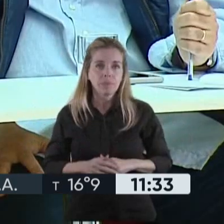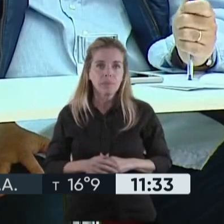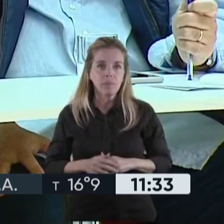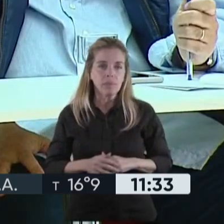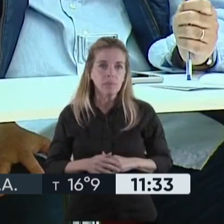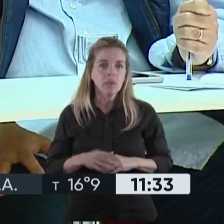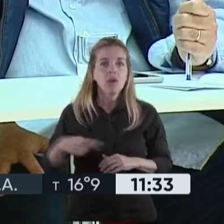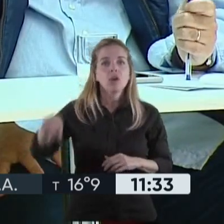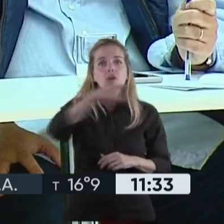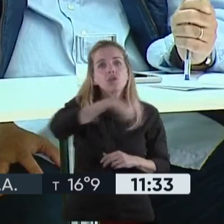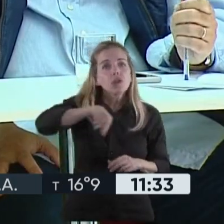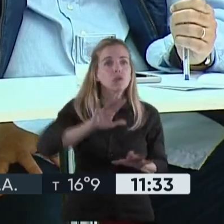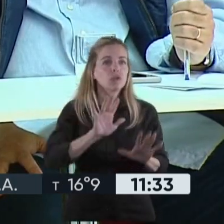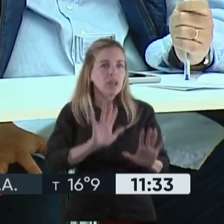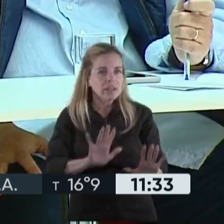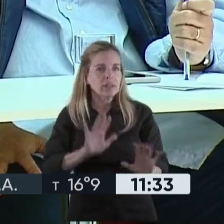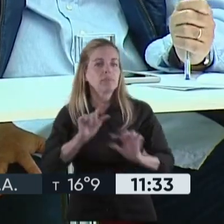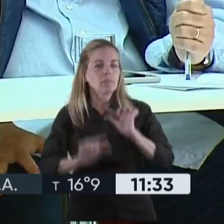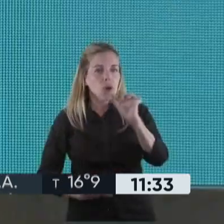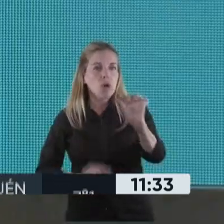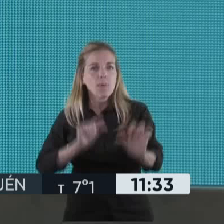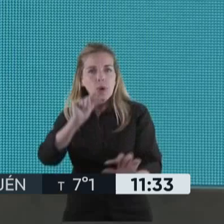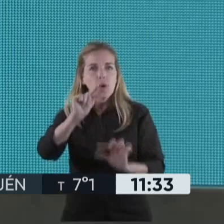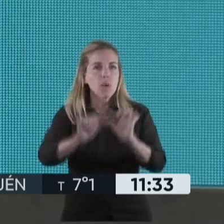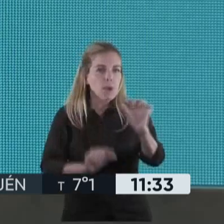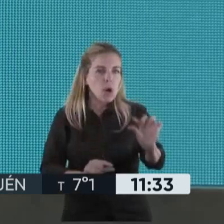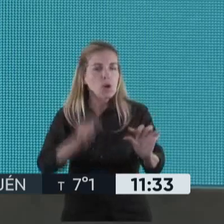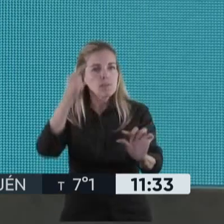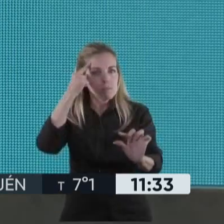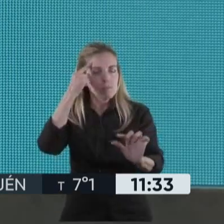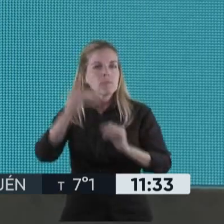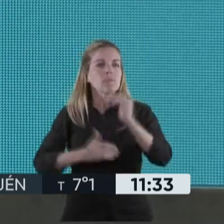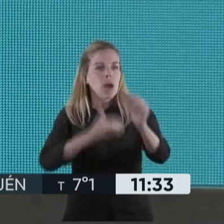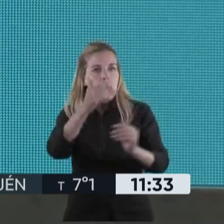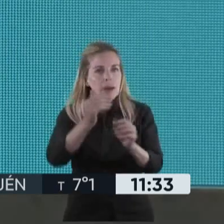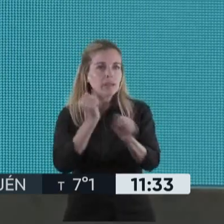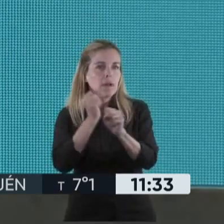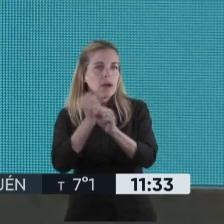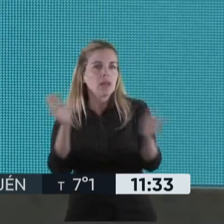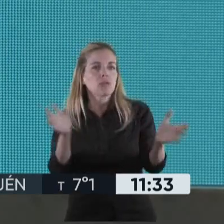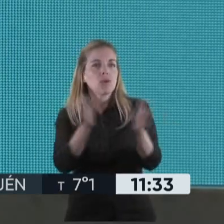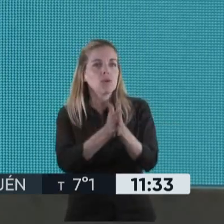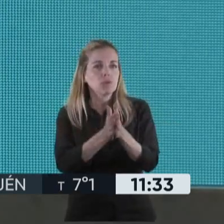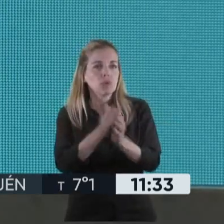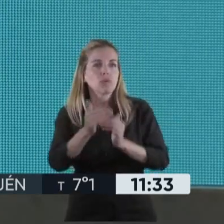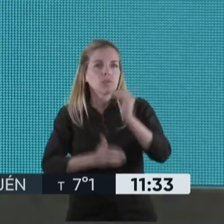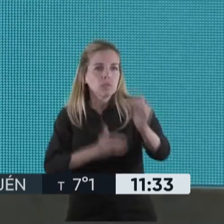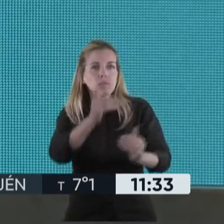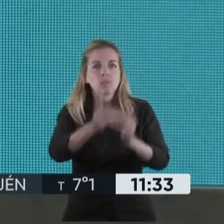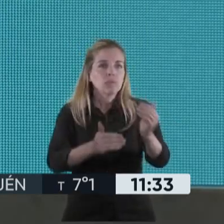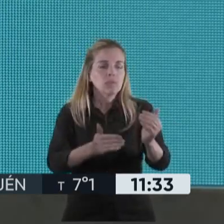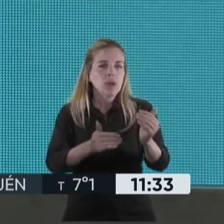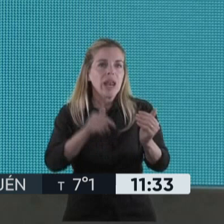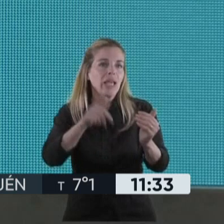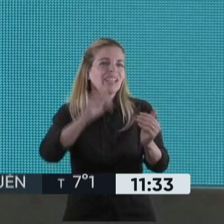Nosotros estamos dando pasos serios, sensatos, firmes, en conjunto, para que una vez